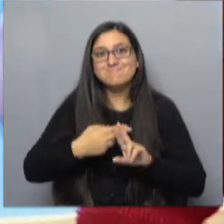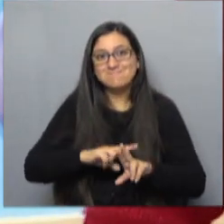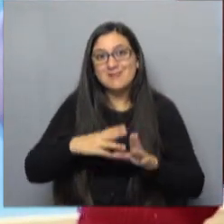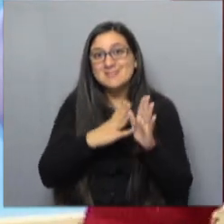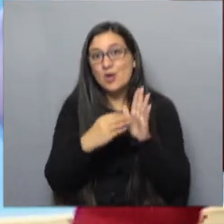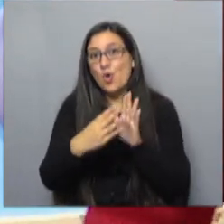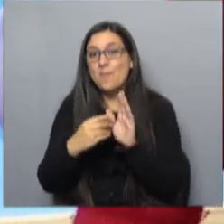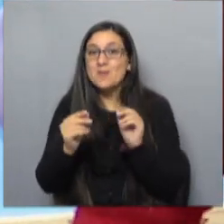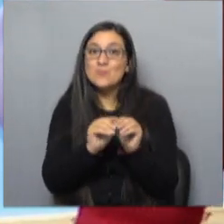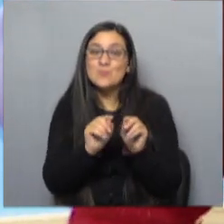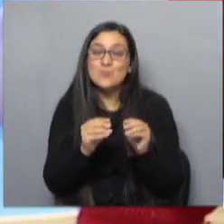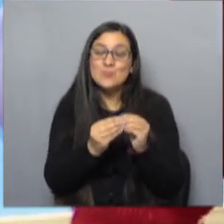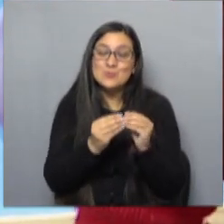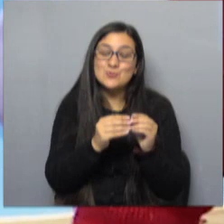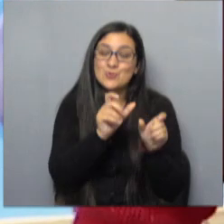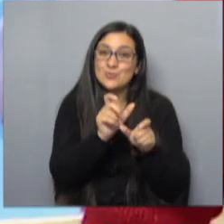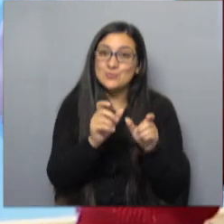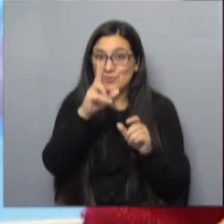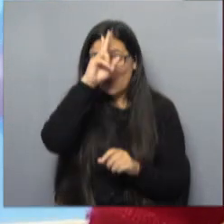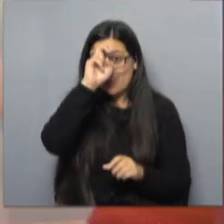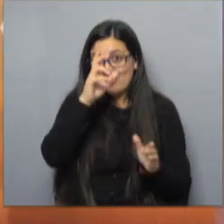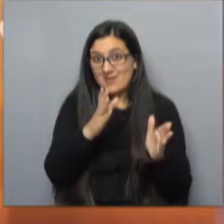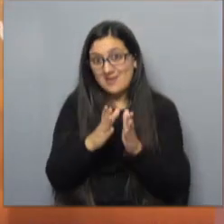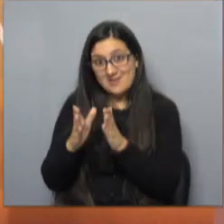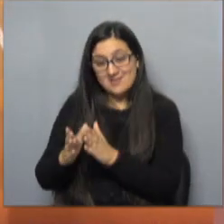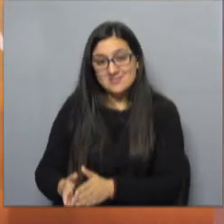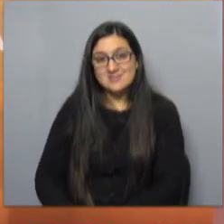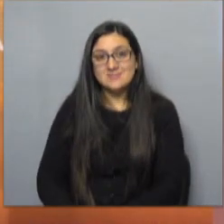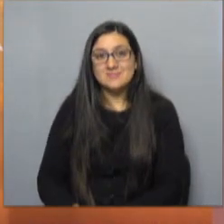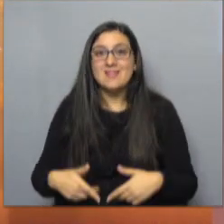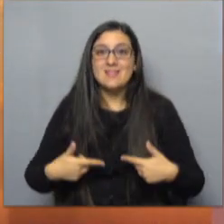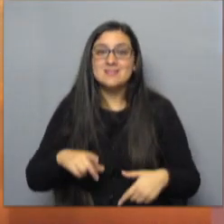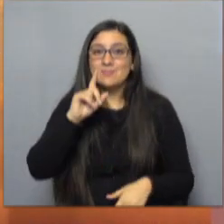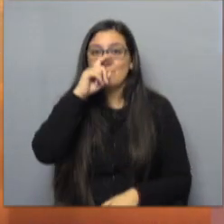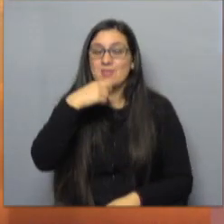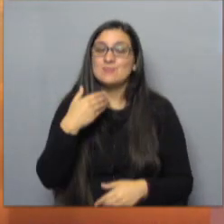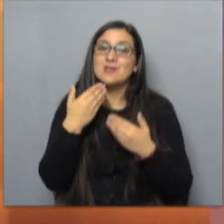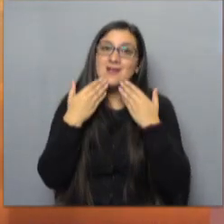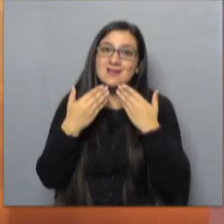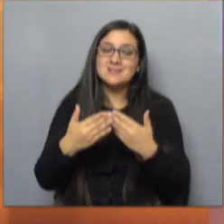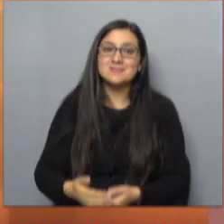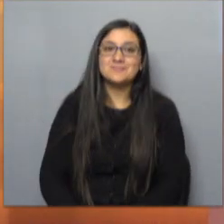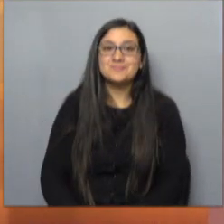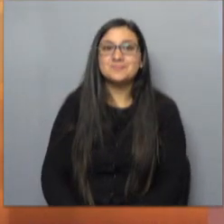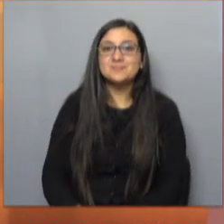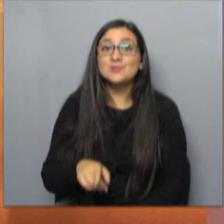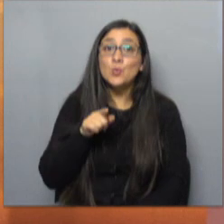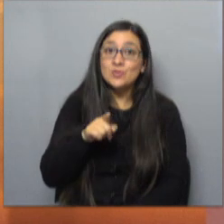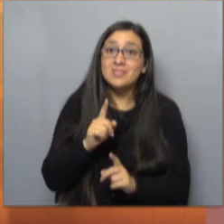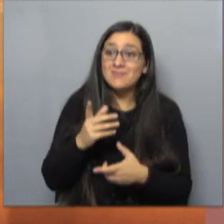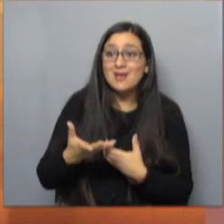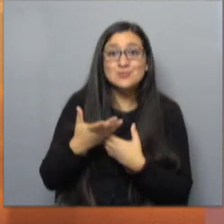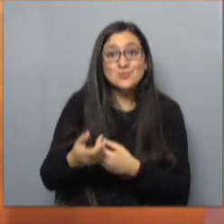en todos los centros de salud de la Intendencia de Montevideo. Está muy bien, Luca. Entonces, bueno, de una mano ahí para el armado del tinglado